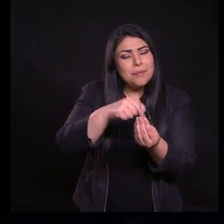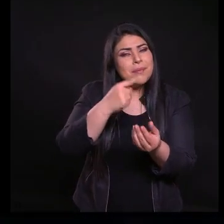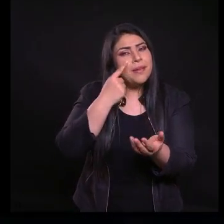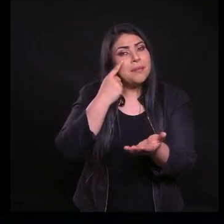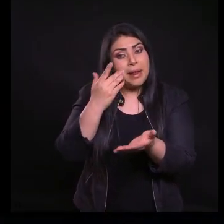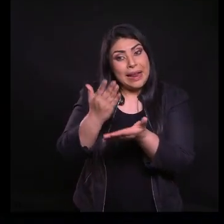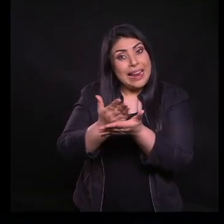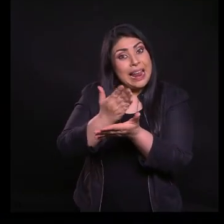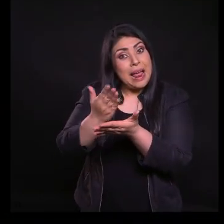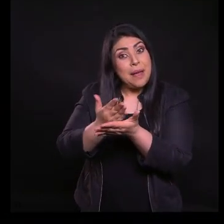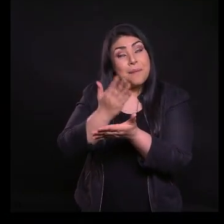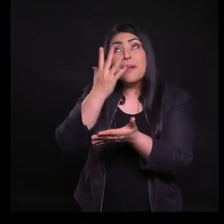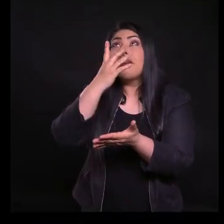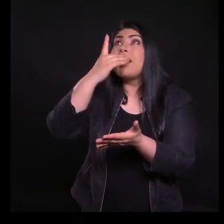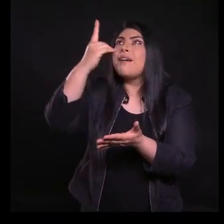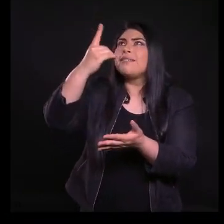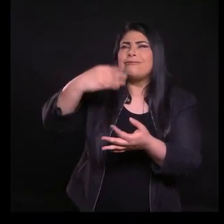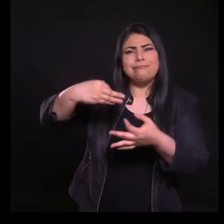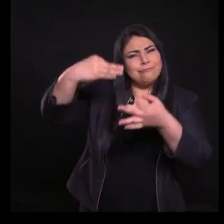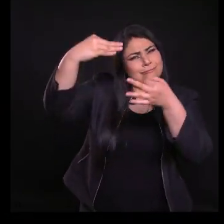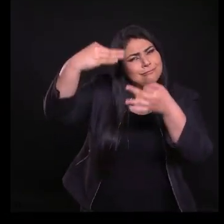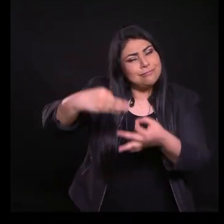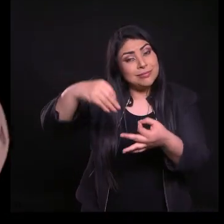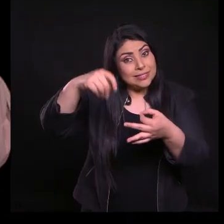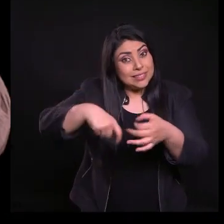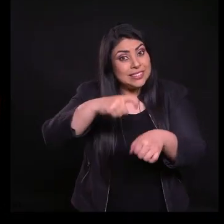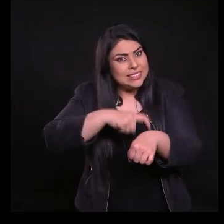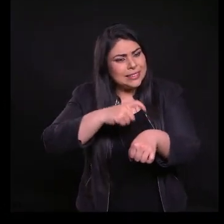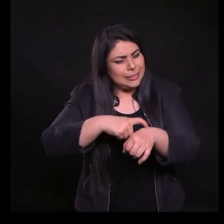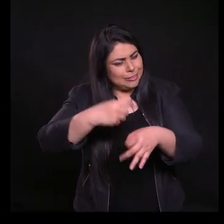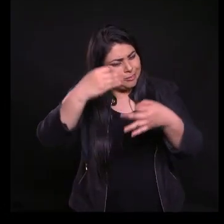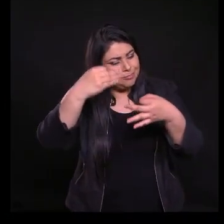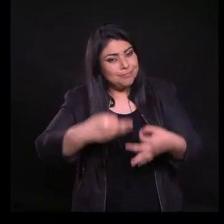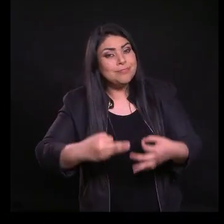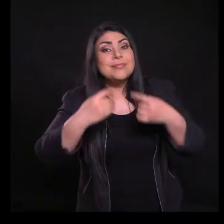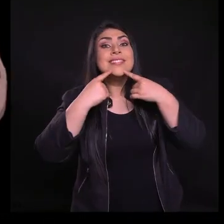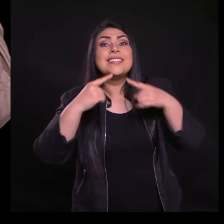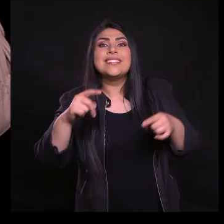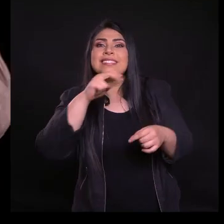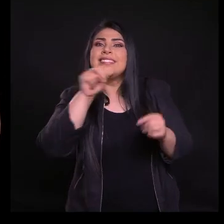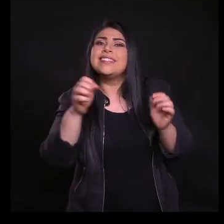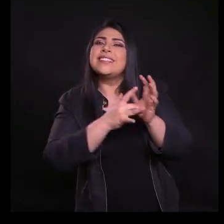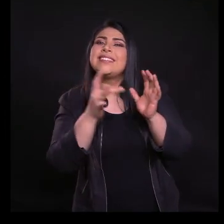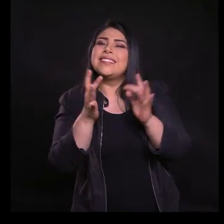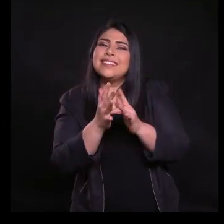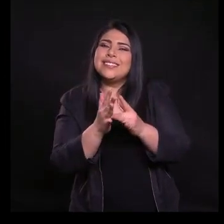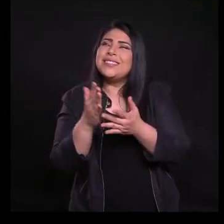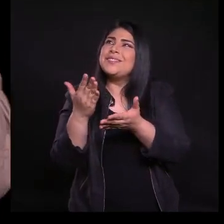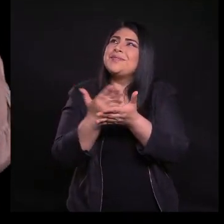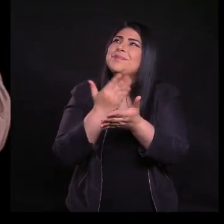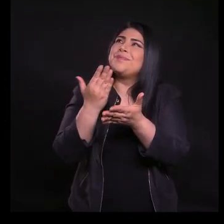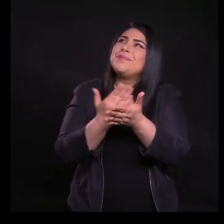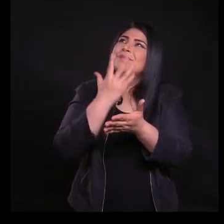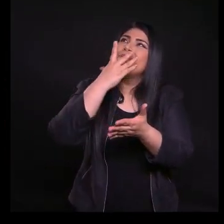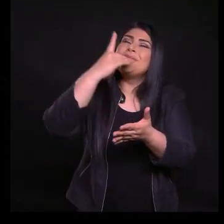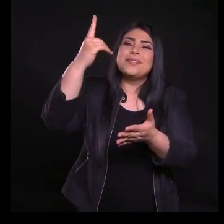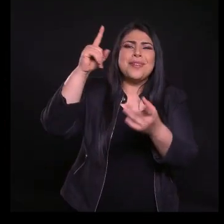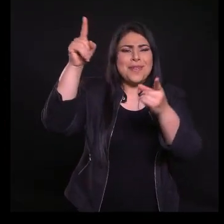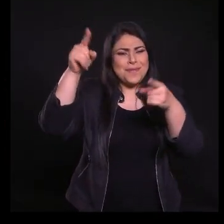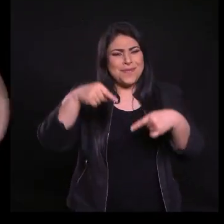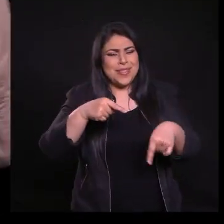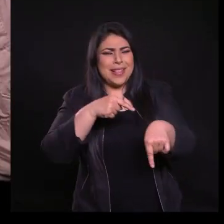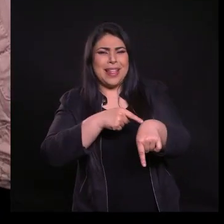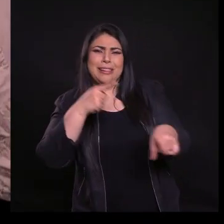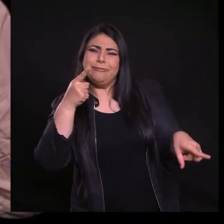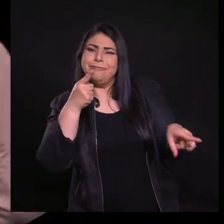es eficaz en este tiempo declaró en el nombre de jesus que la palabra de dios viene justo a tiempo